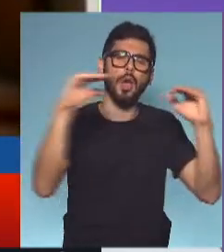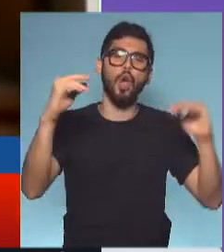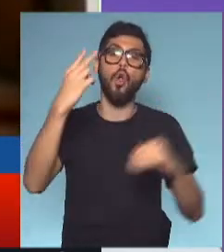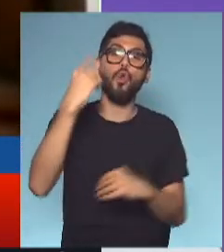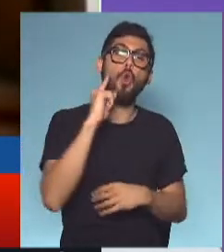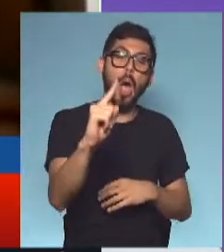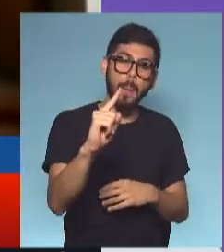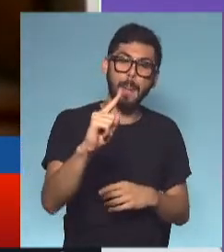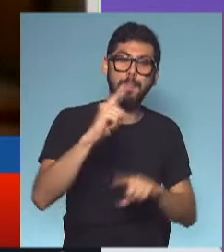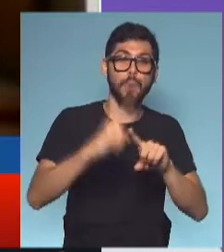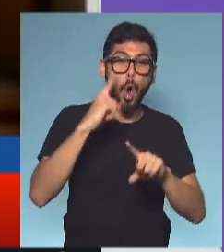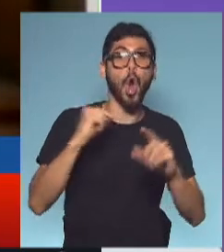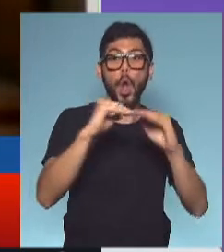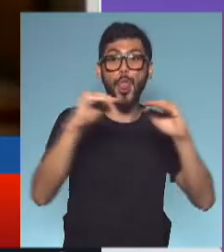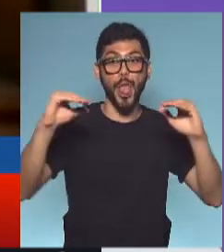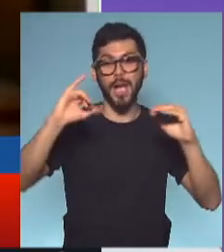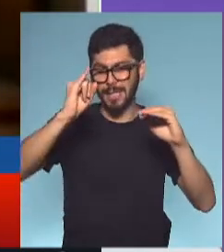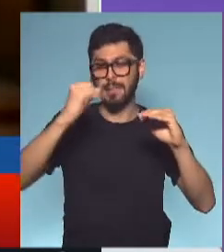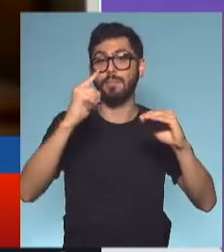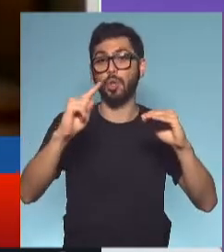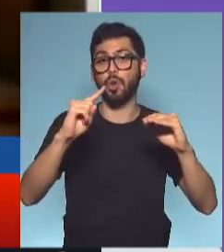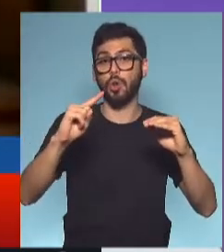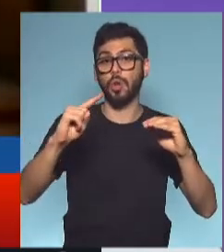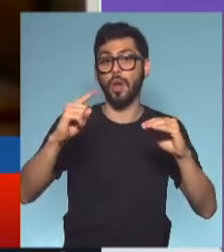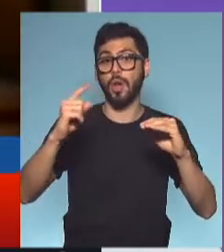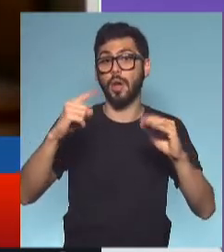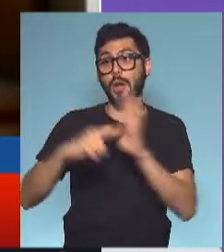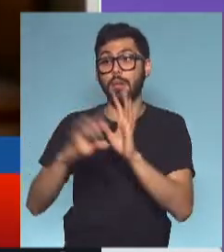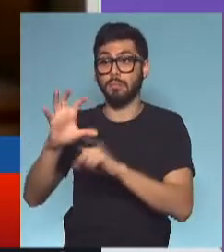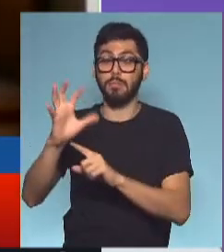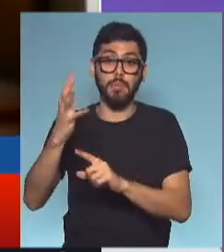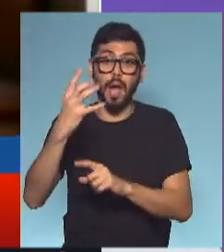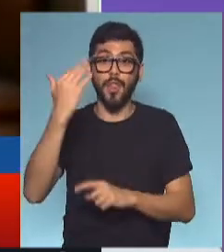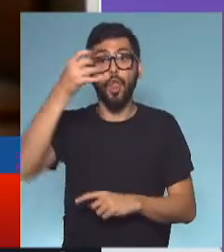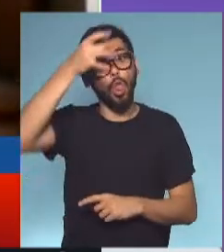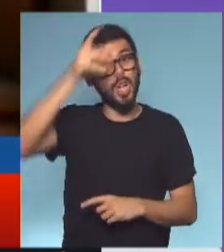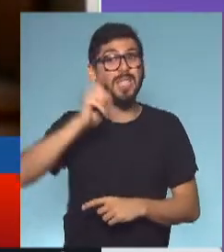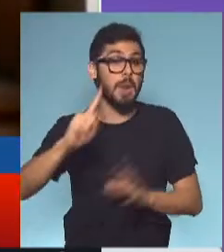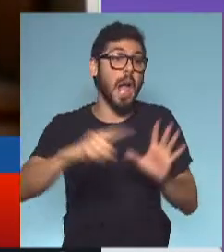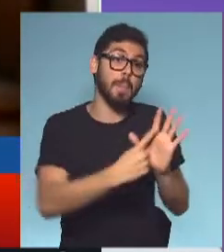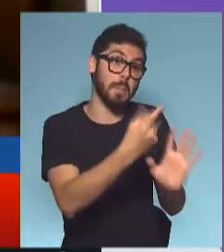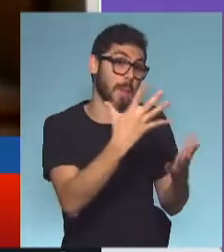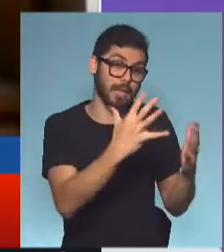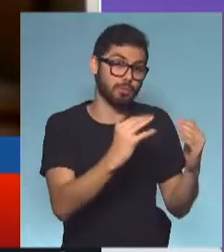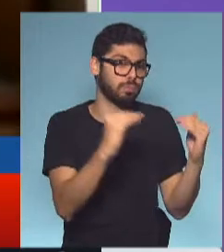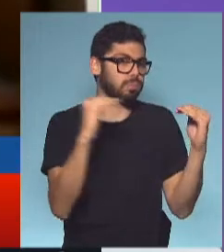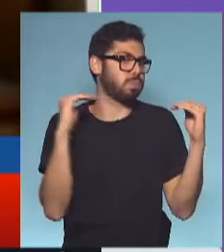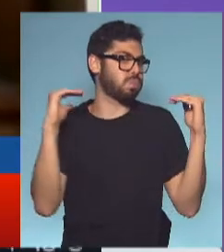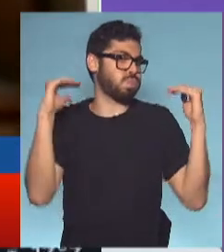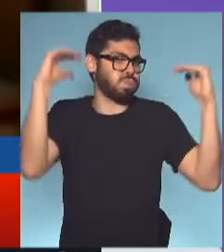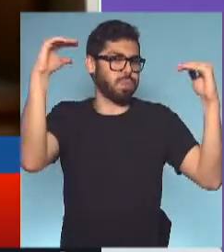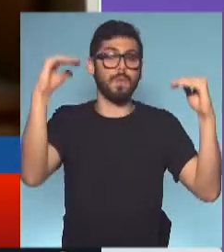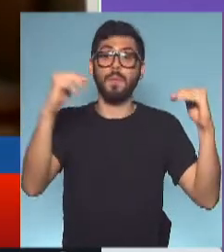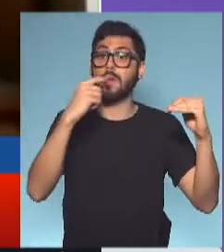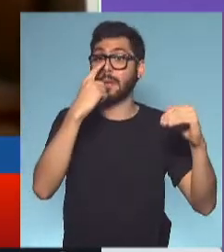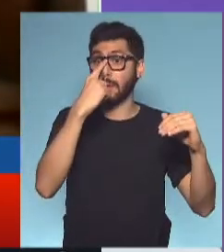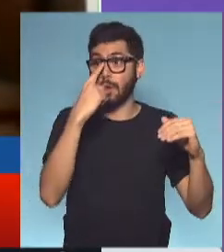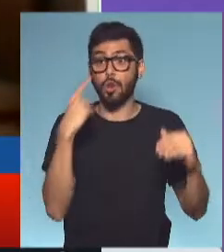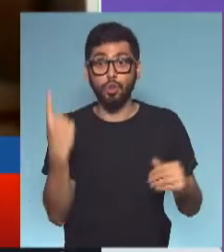casos, llegamos a estar en la provincia de Buenos Aires en 12.000, y una situación equivalente estuvo en la Ciudad Autónoma de Buenos Aires. Si pudimos